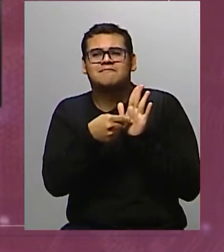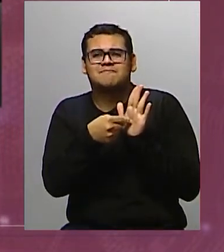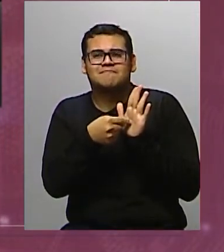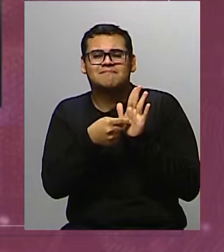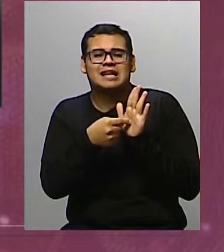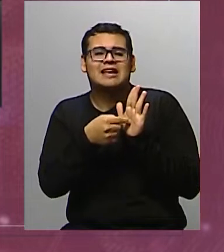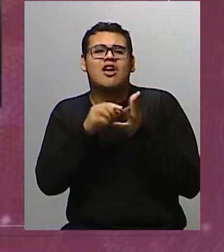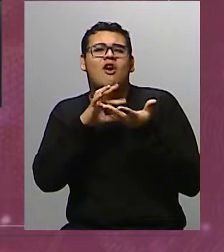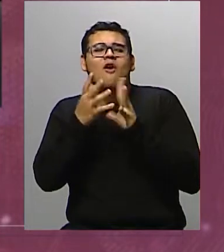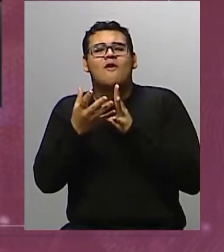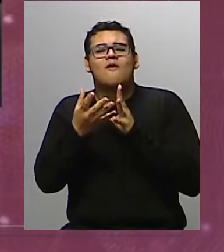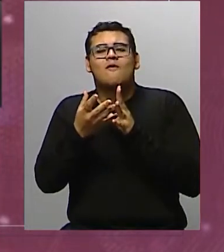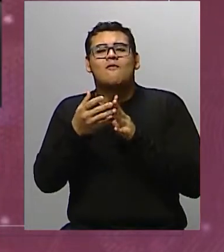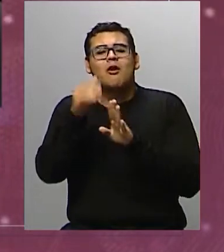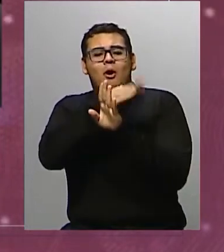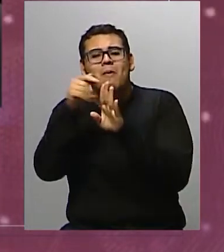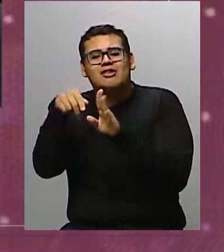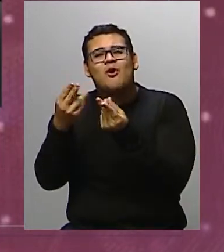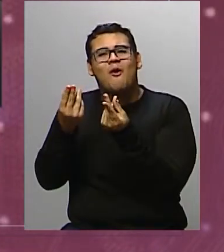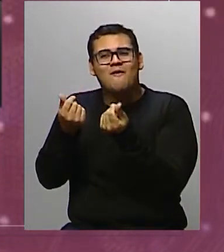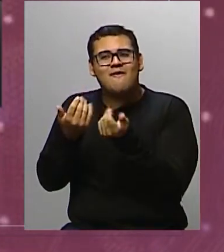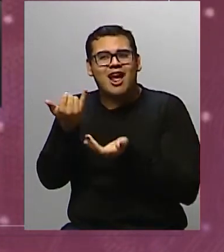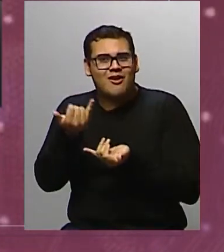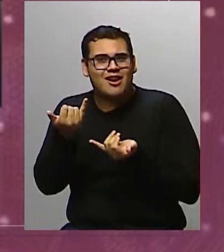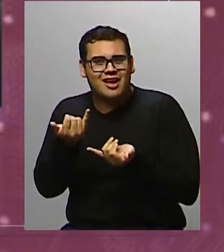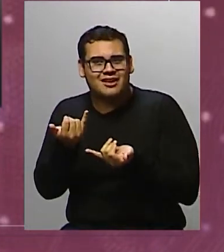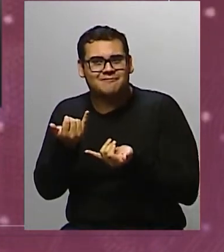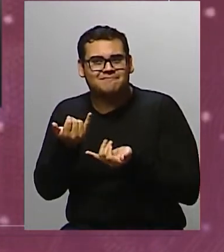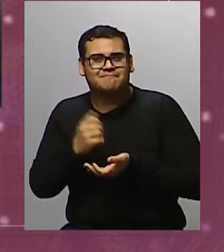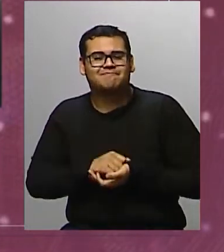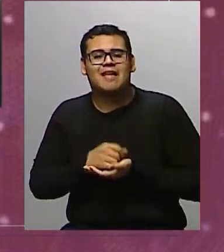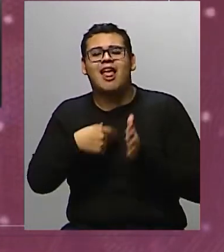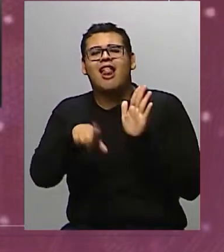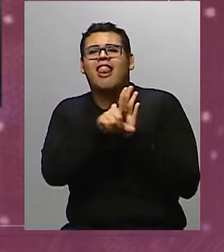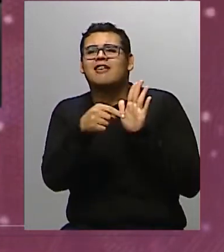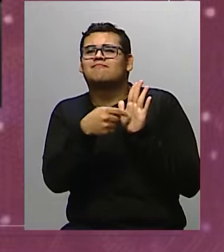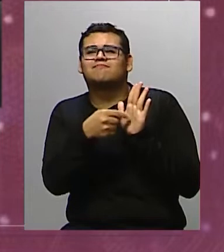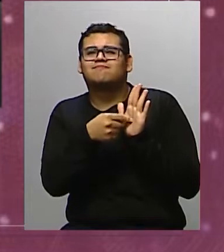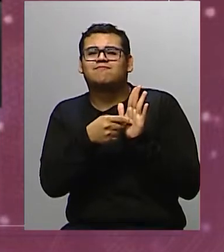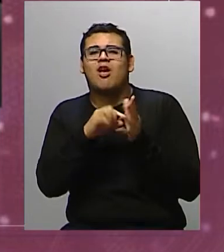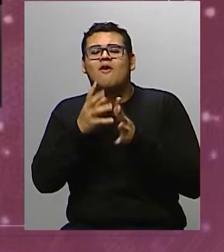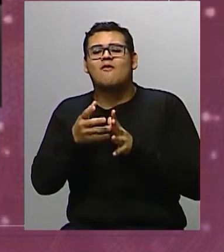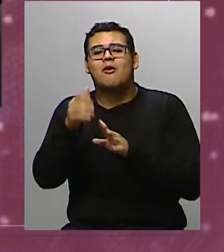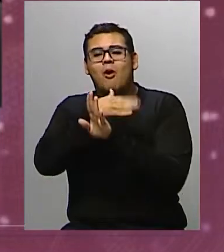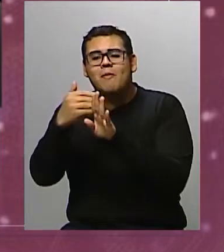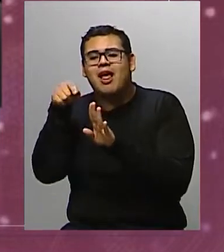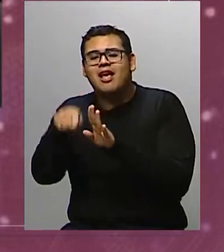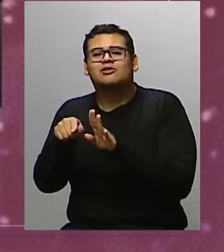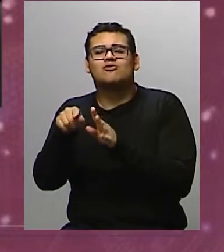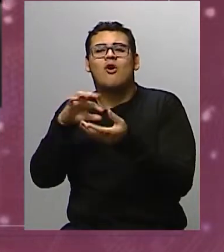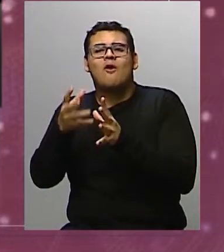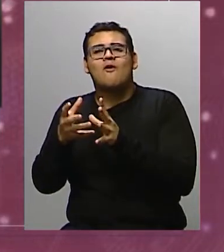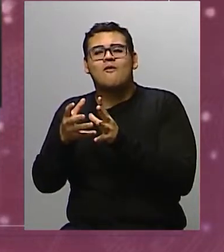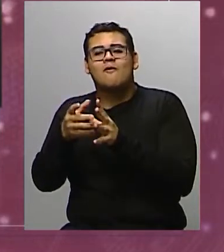pone en valor este tipo de ambiente. Es decir, que tenga la ley de humedales, tenga una ley, quiere decir que hay que definirlos, hay que ubicarlos, hay